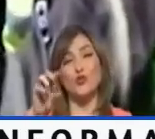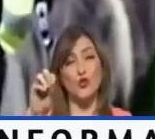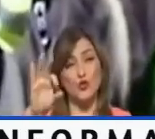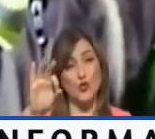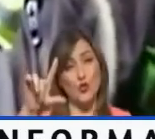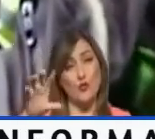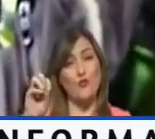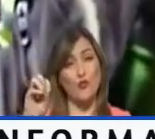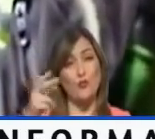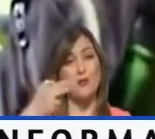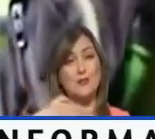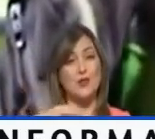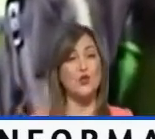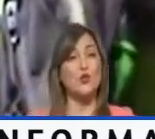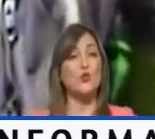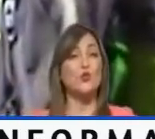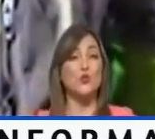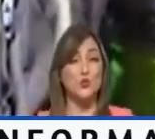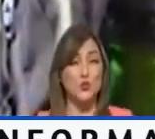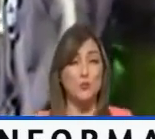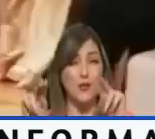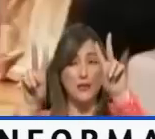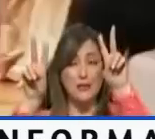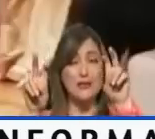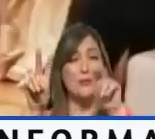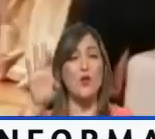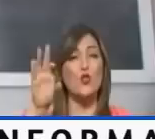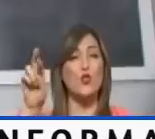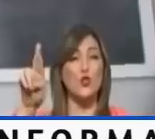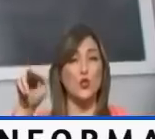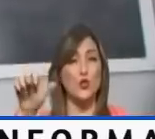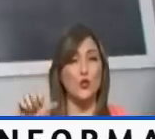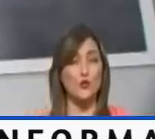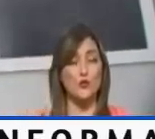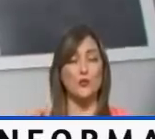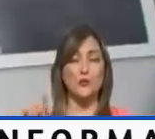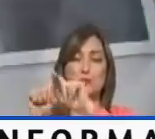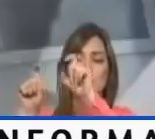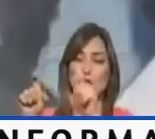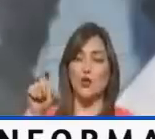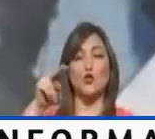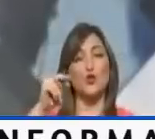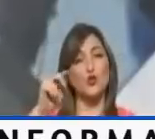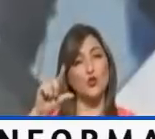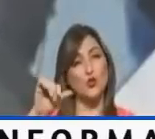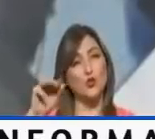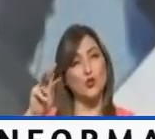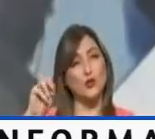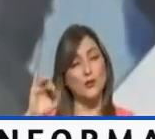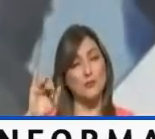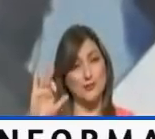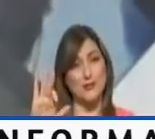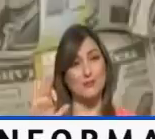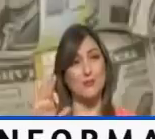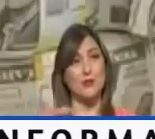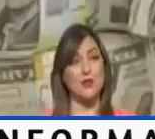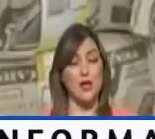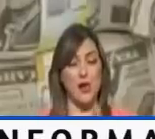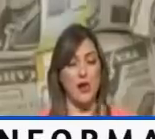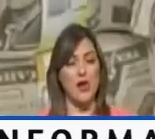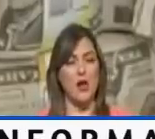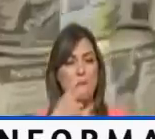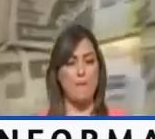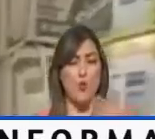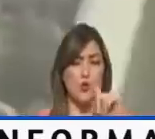en el caso Las Torres por supuestamente haber recibido dinero de la empresa No Limit a cambio del desvanecimiento de glosas en